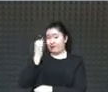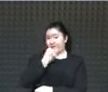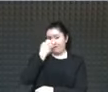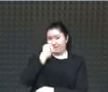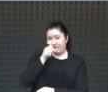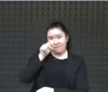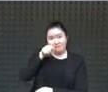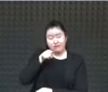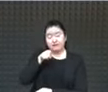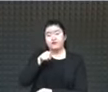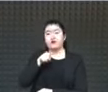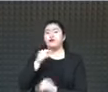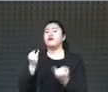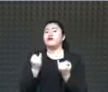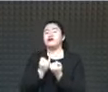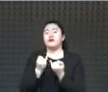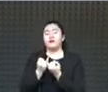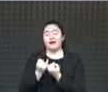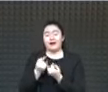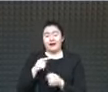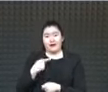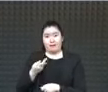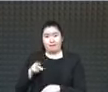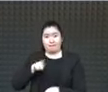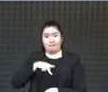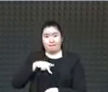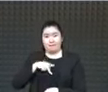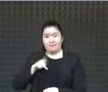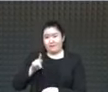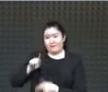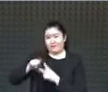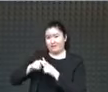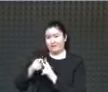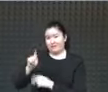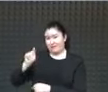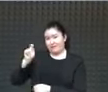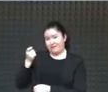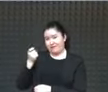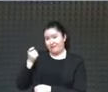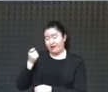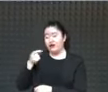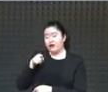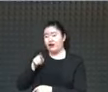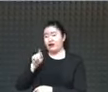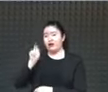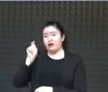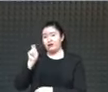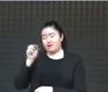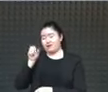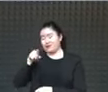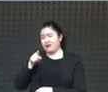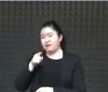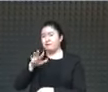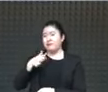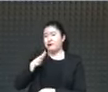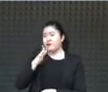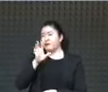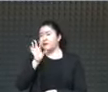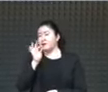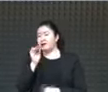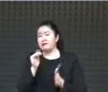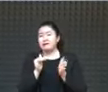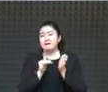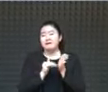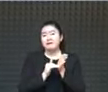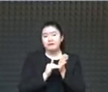algunos dejaron de inscribirse, alrededor de 40,000 más o menos, ¿verdad? Y ahora pues